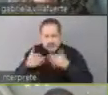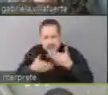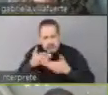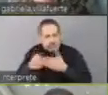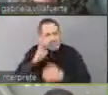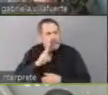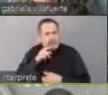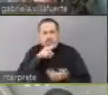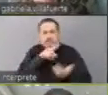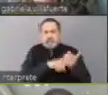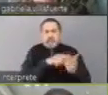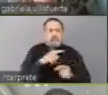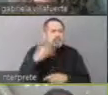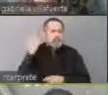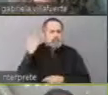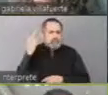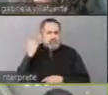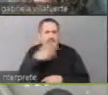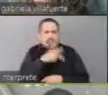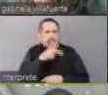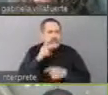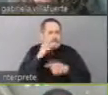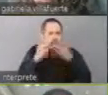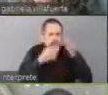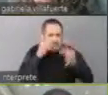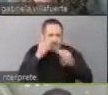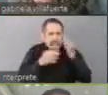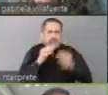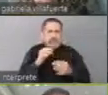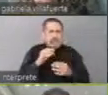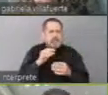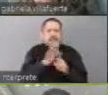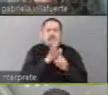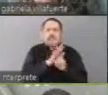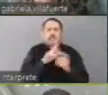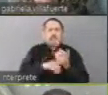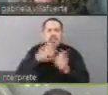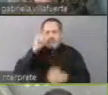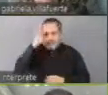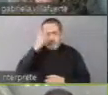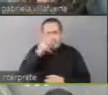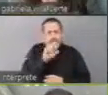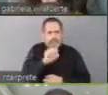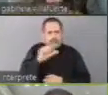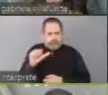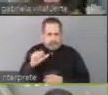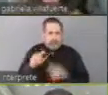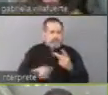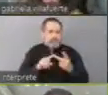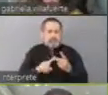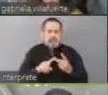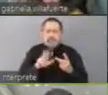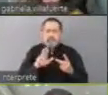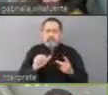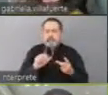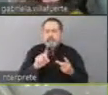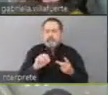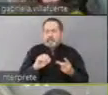de radio Publicidad Popular Potosina S.A., Cadena Radiodifusora